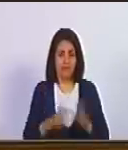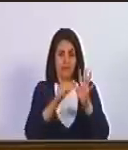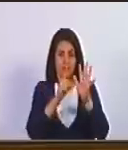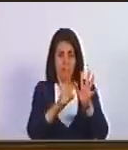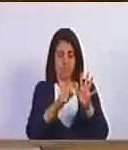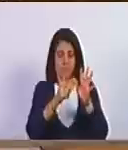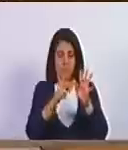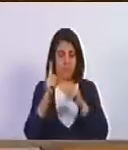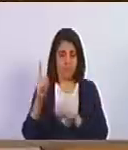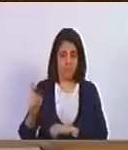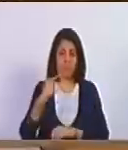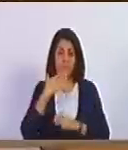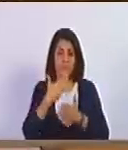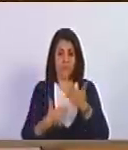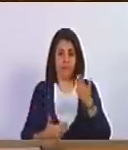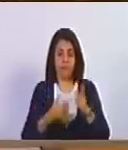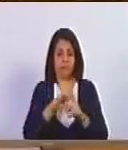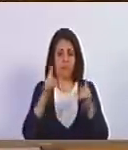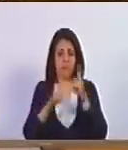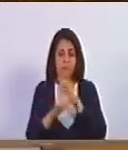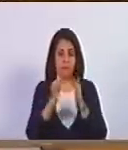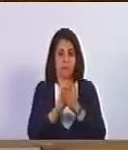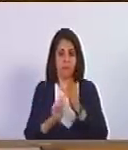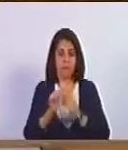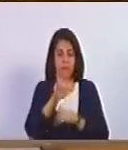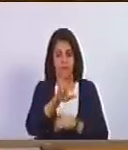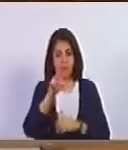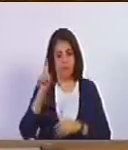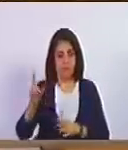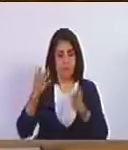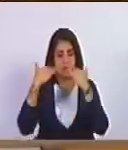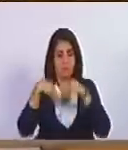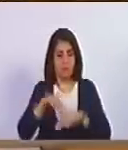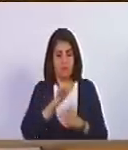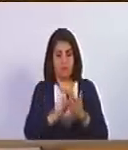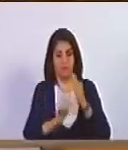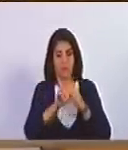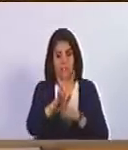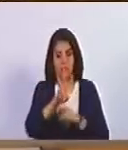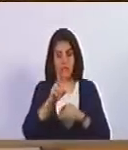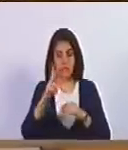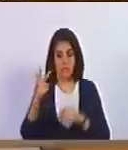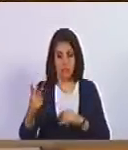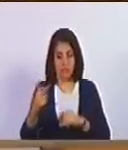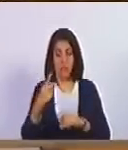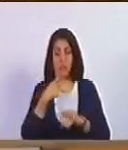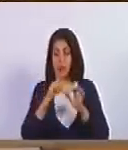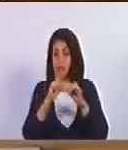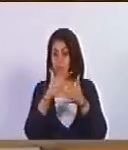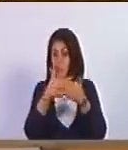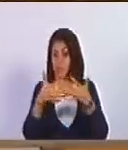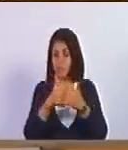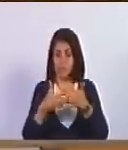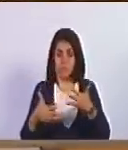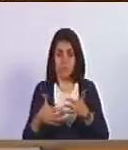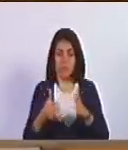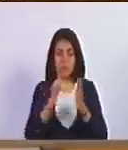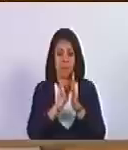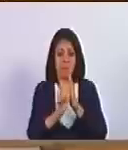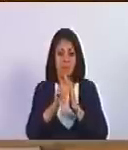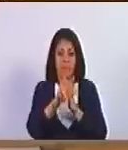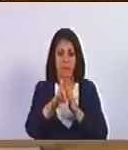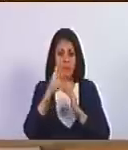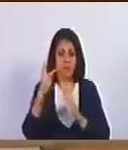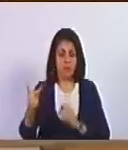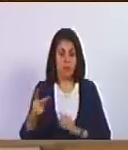Septuagésimo primero. Se propone modificar el artículo 31, que pasa a ser el artículo 32, el cual queda redactado en los siguientes términos.